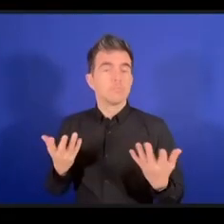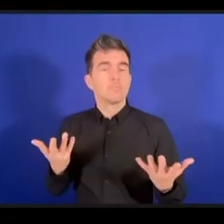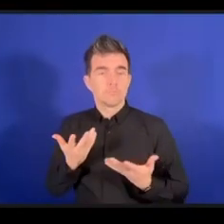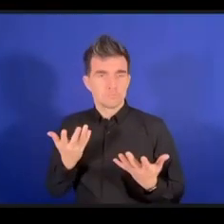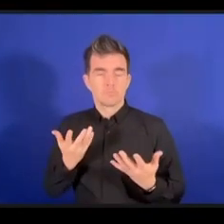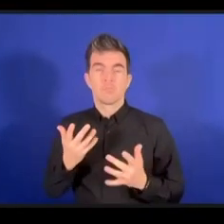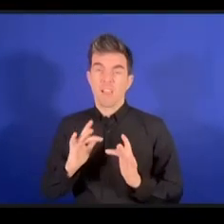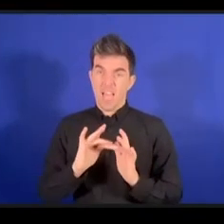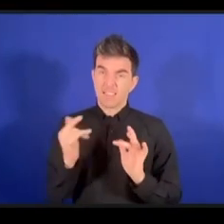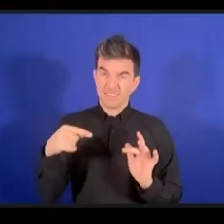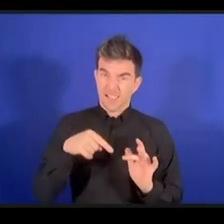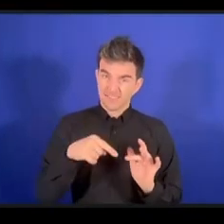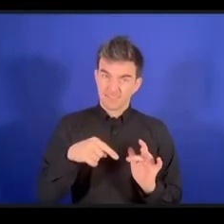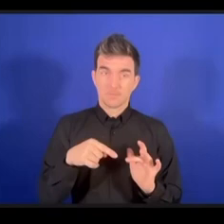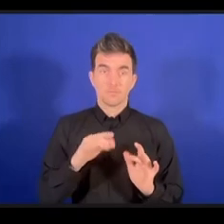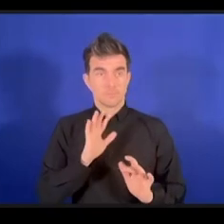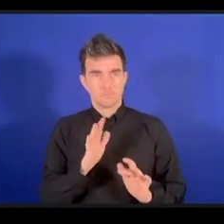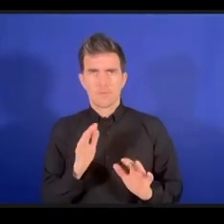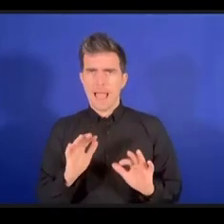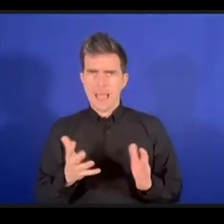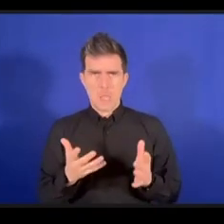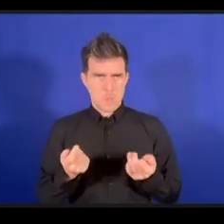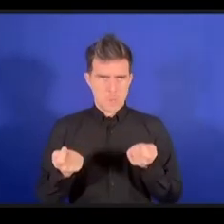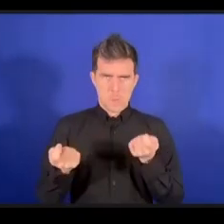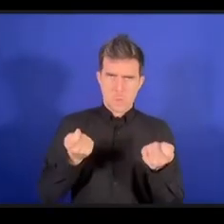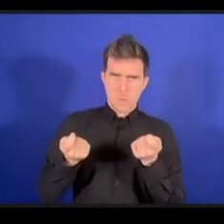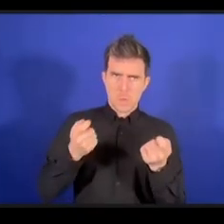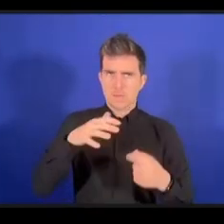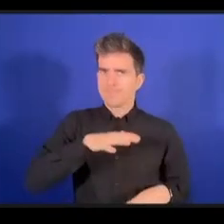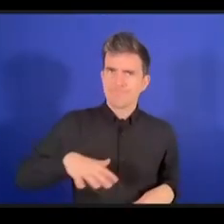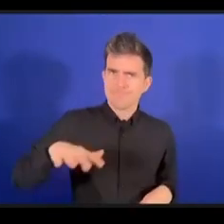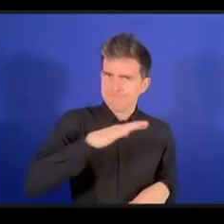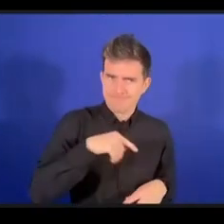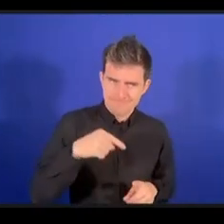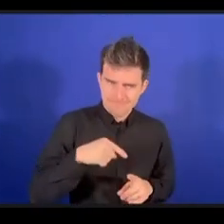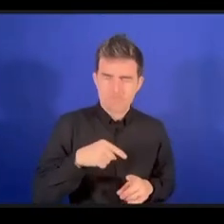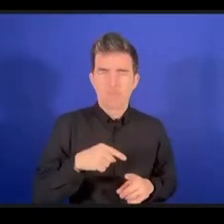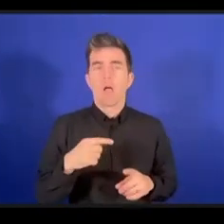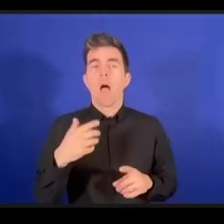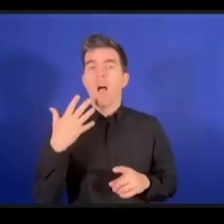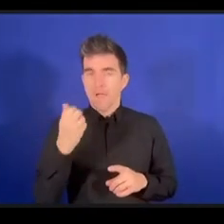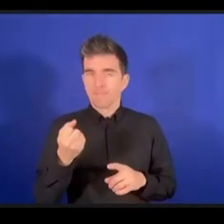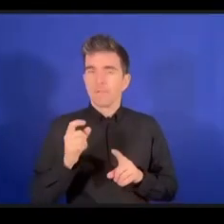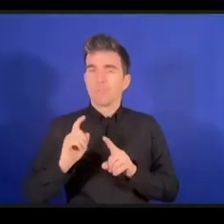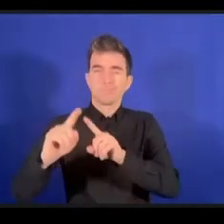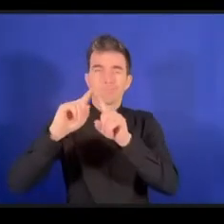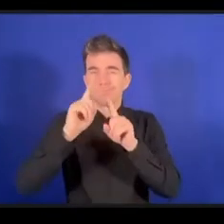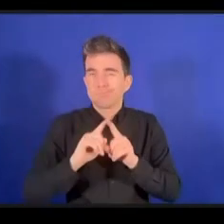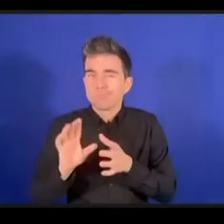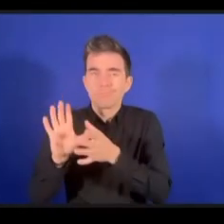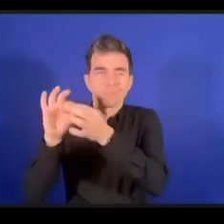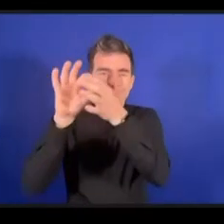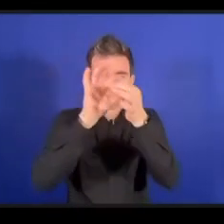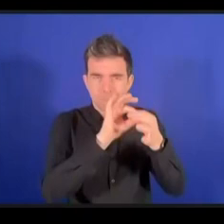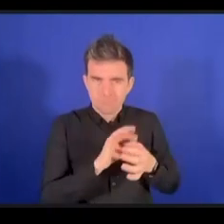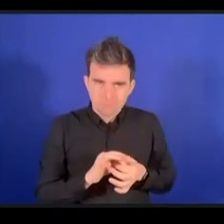importante que la gobernanza de internet integre El aporte de múltiples partes